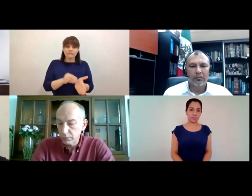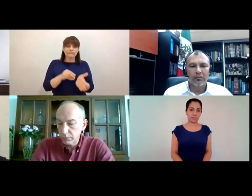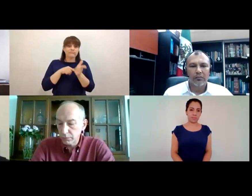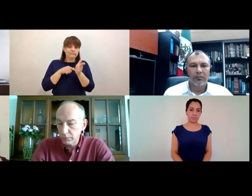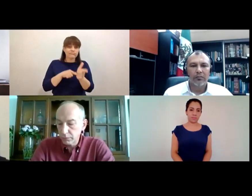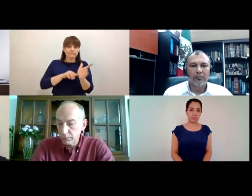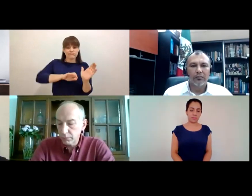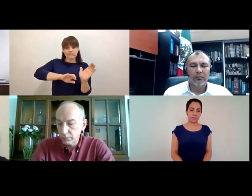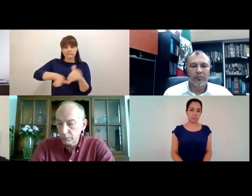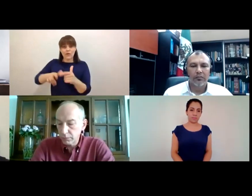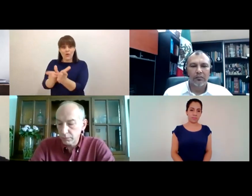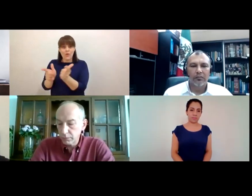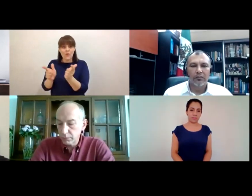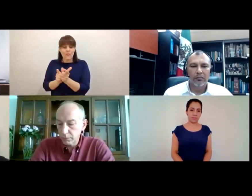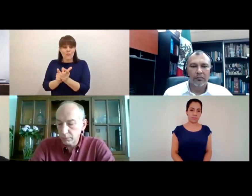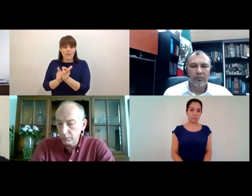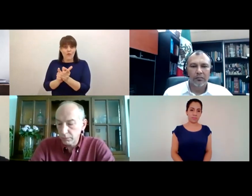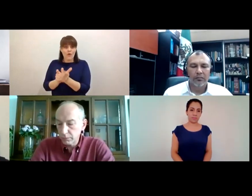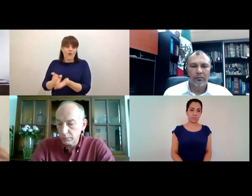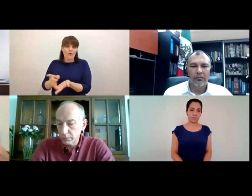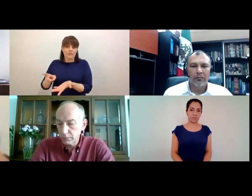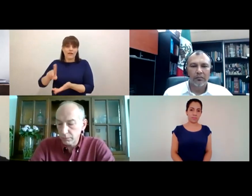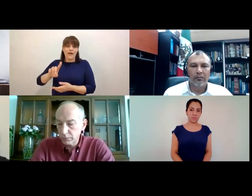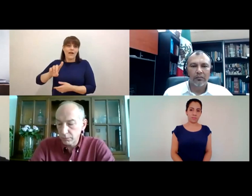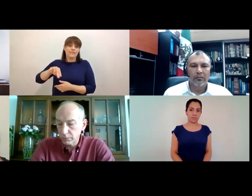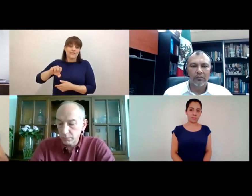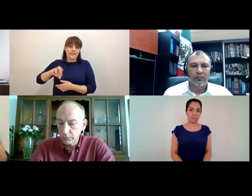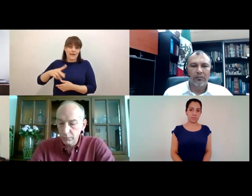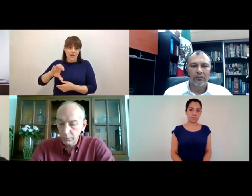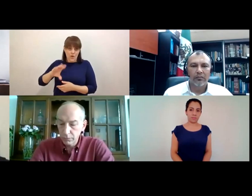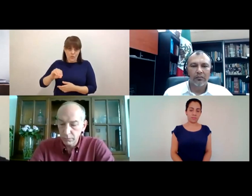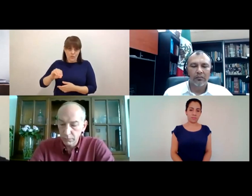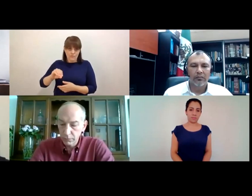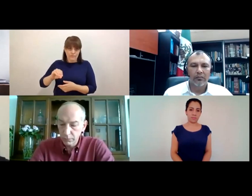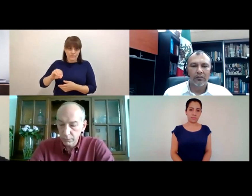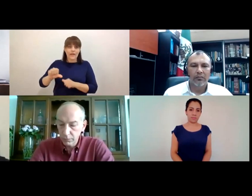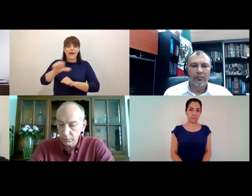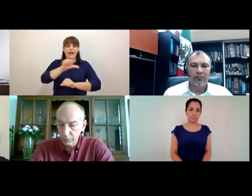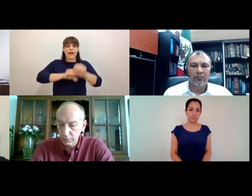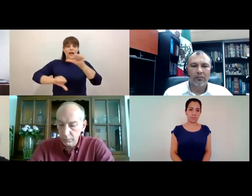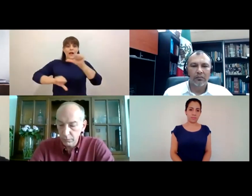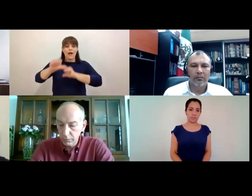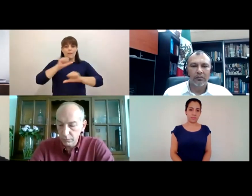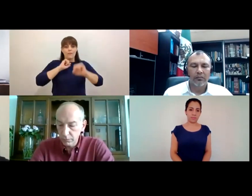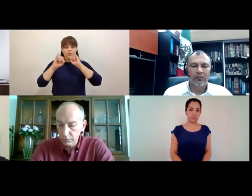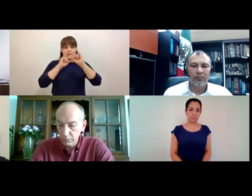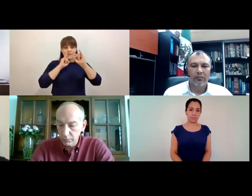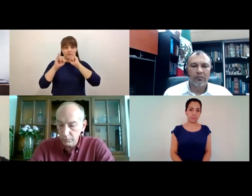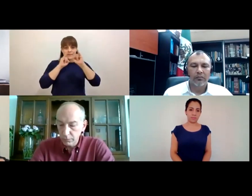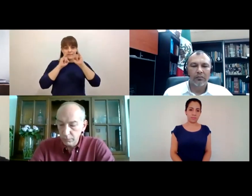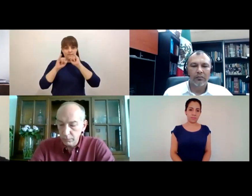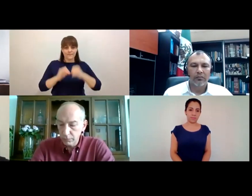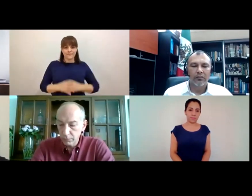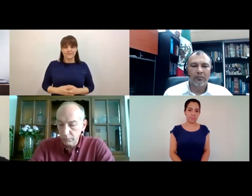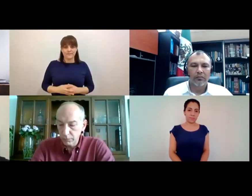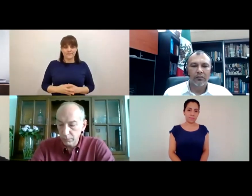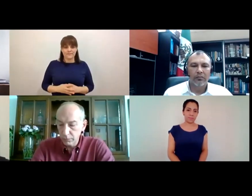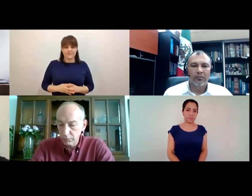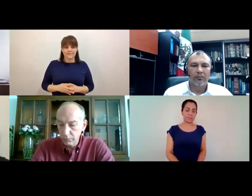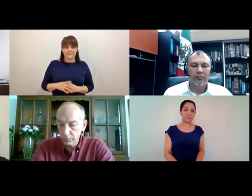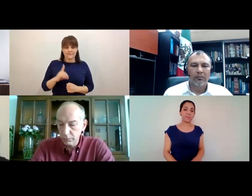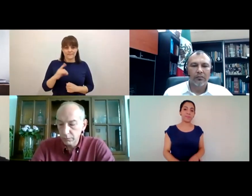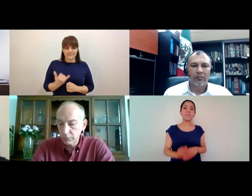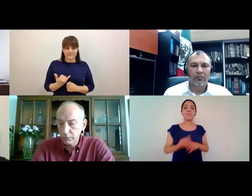decisión de dejar este mundo, que incluye también la sobriedad, es un factor que muchas veces no les viene